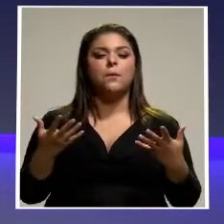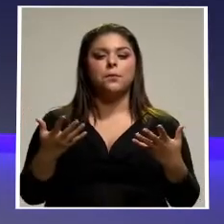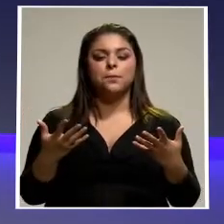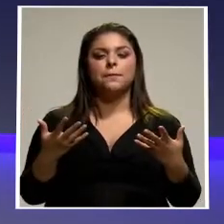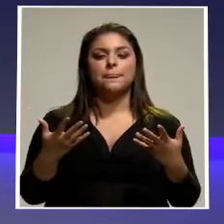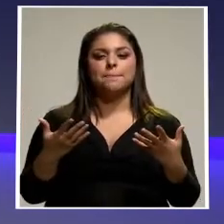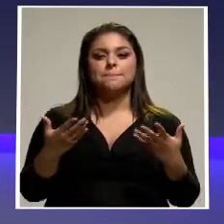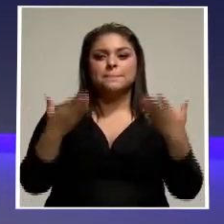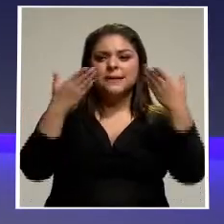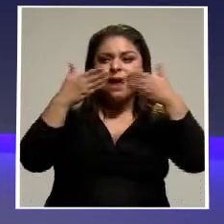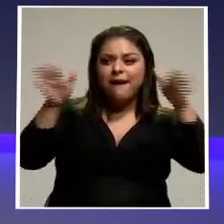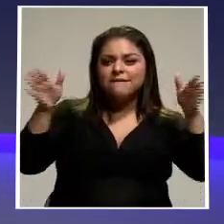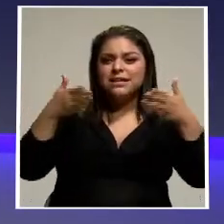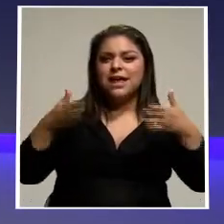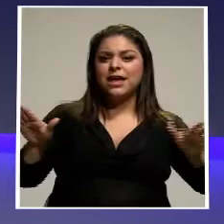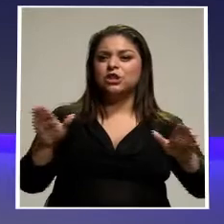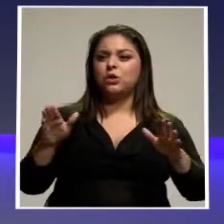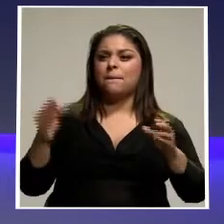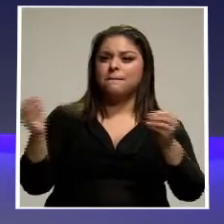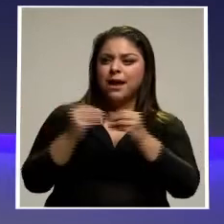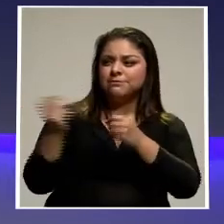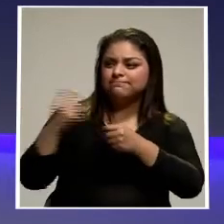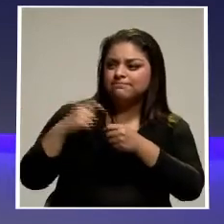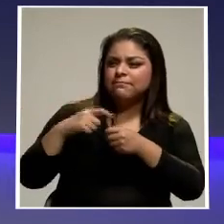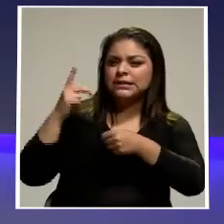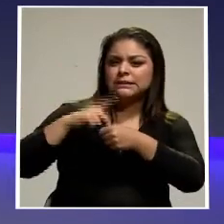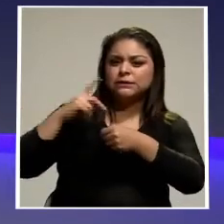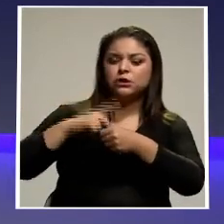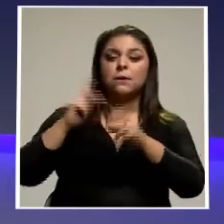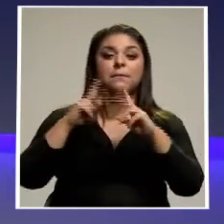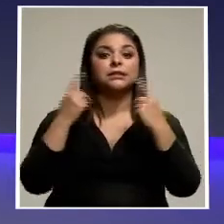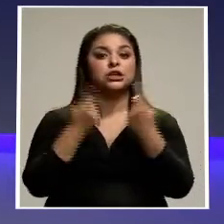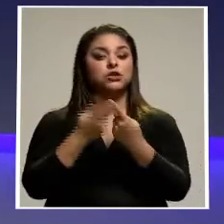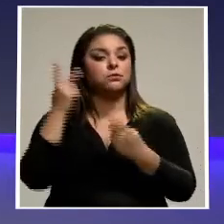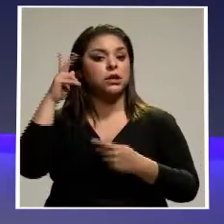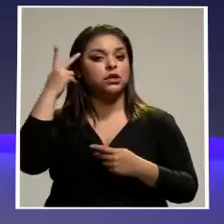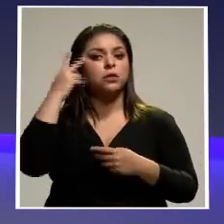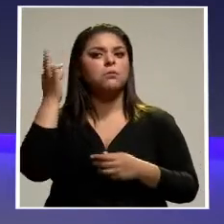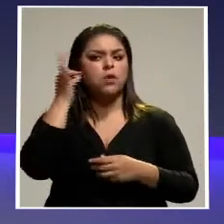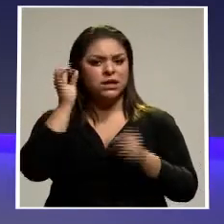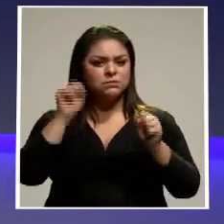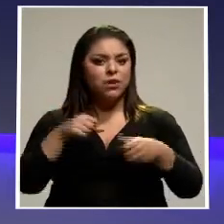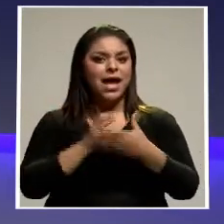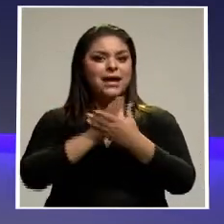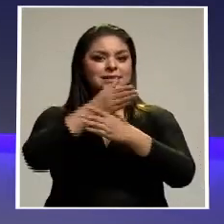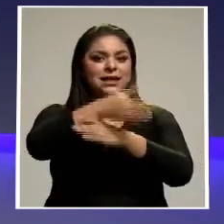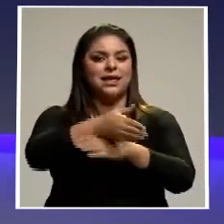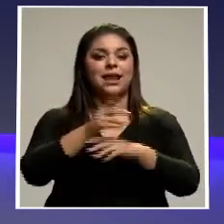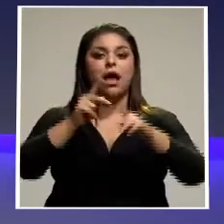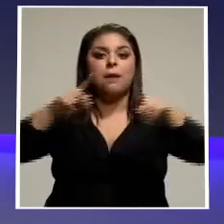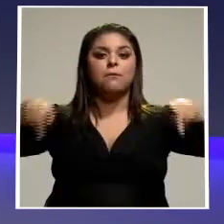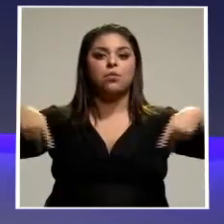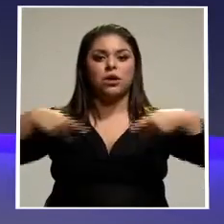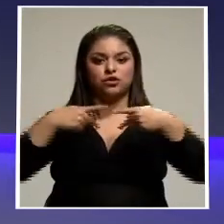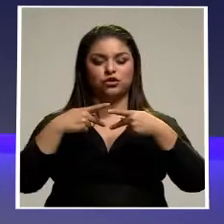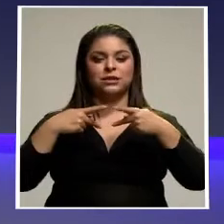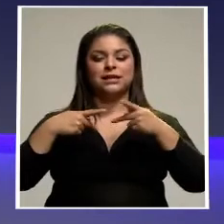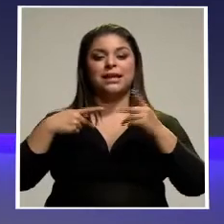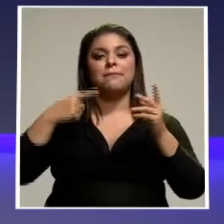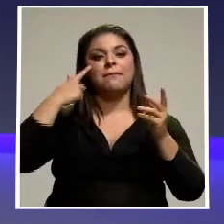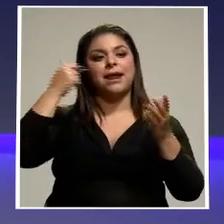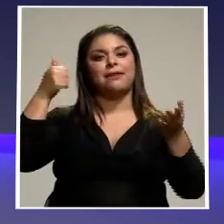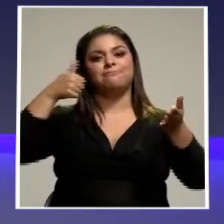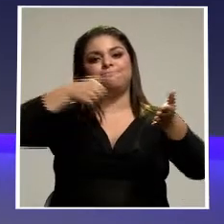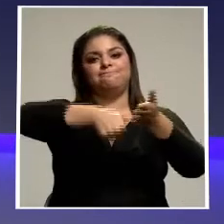abriendo ciertos mecanismos de participación en los partidos políticos, las mujeres pueden acceder a puestos de elección